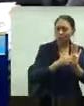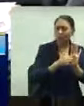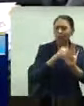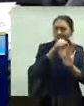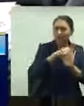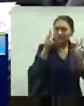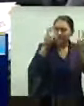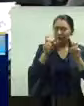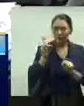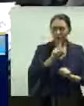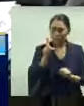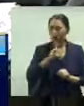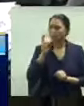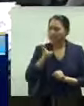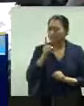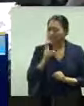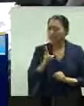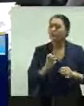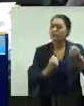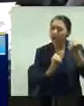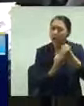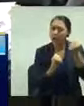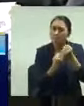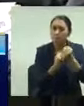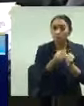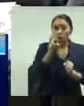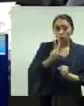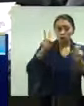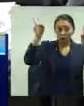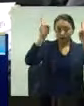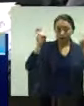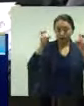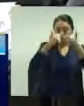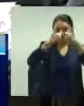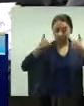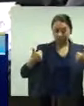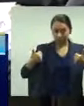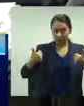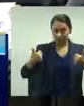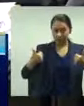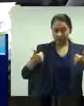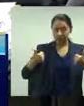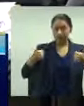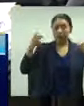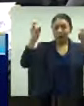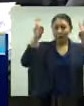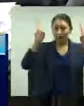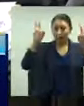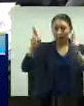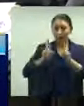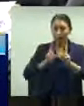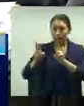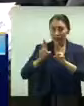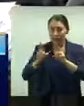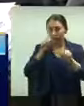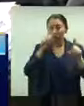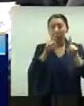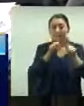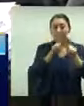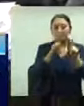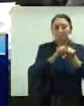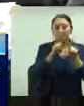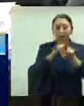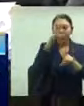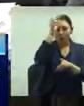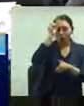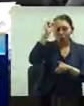siempre aliados para poderlo apoyar. Solo son dos temas diferentes a los que estábamos hablando, el tema en relación y el tema del aporte, pero es un aporte sumamente